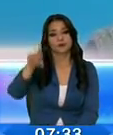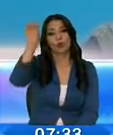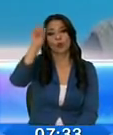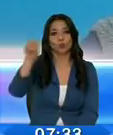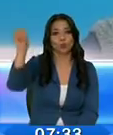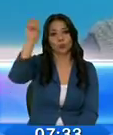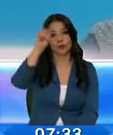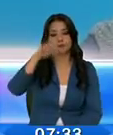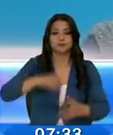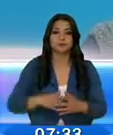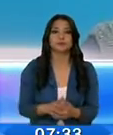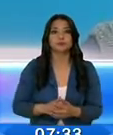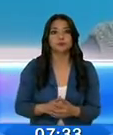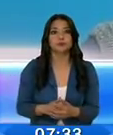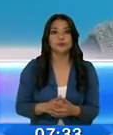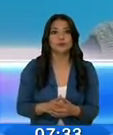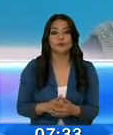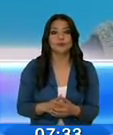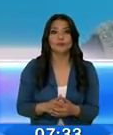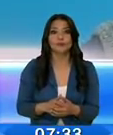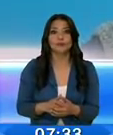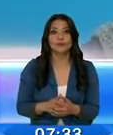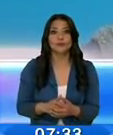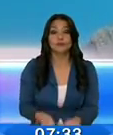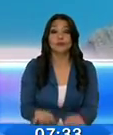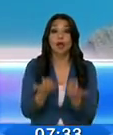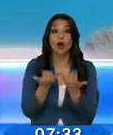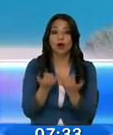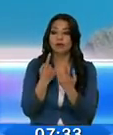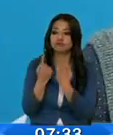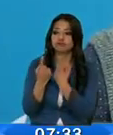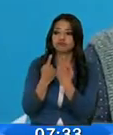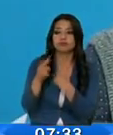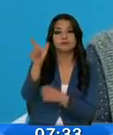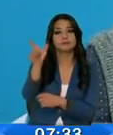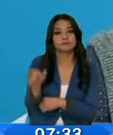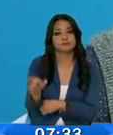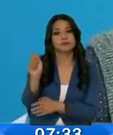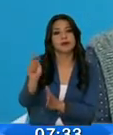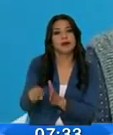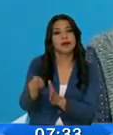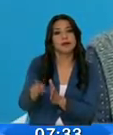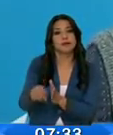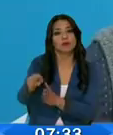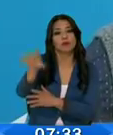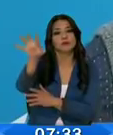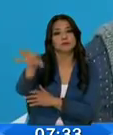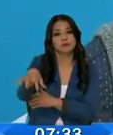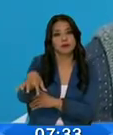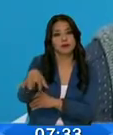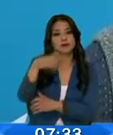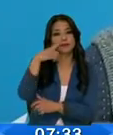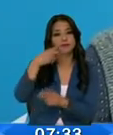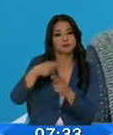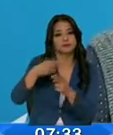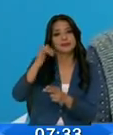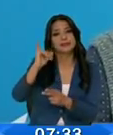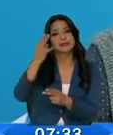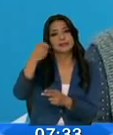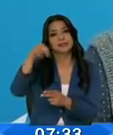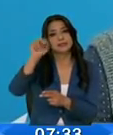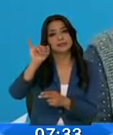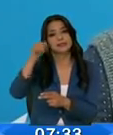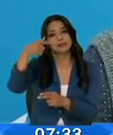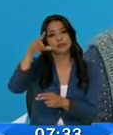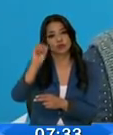octubre vamos a conversar con el señor Procurador General del Estado, doctor Íñigo Salvador,